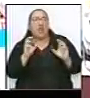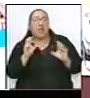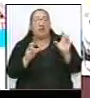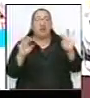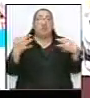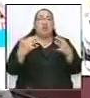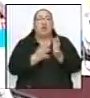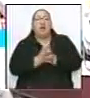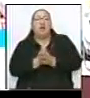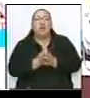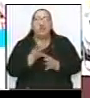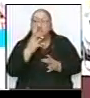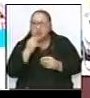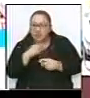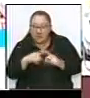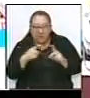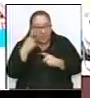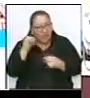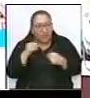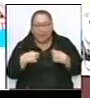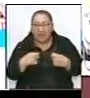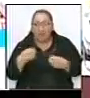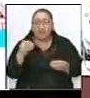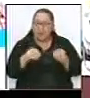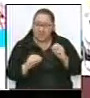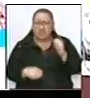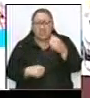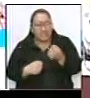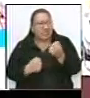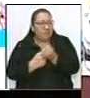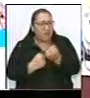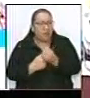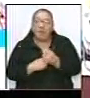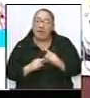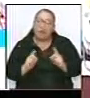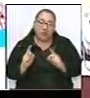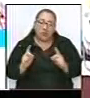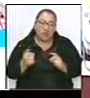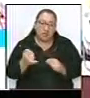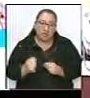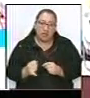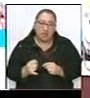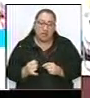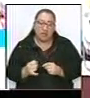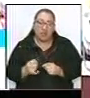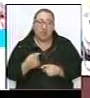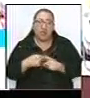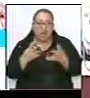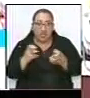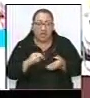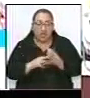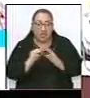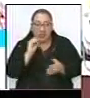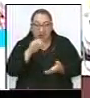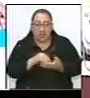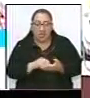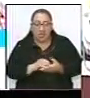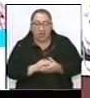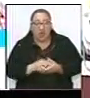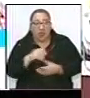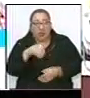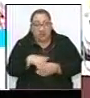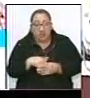excesivos iniciativas de gasto. Y es por ello que sí creo, señora presidenta, de que queríamos detener y